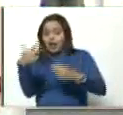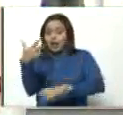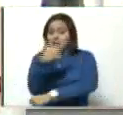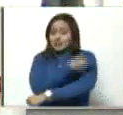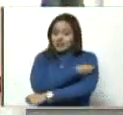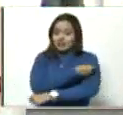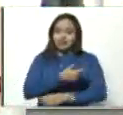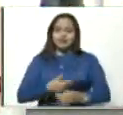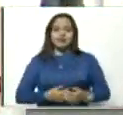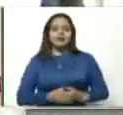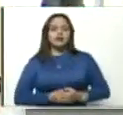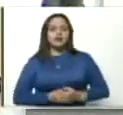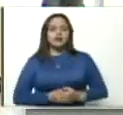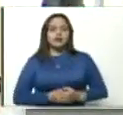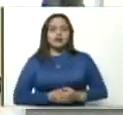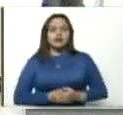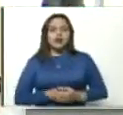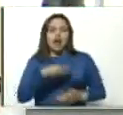vacunarlos con